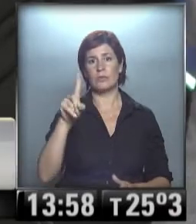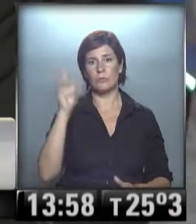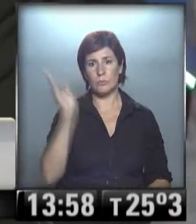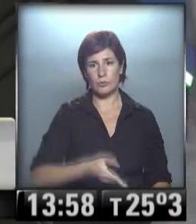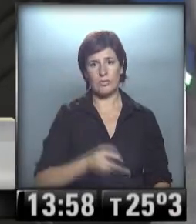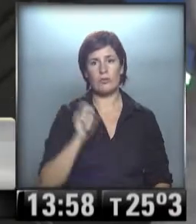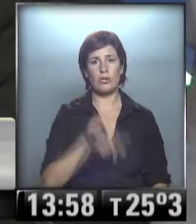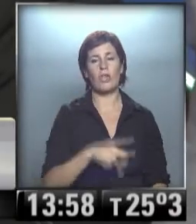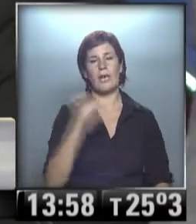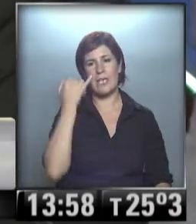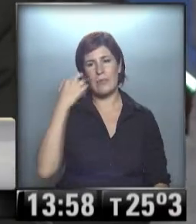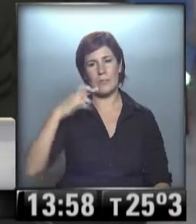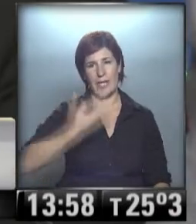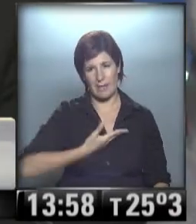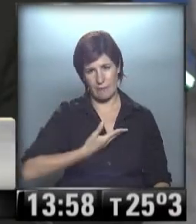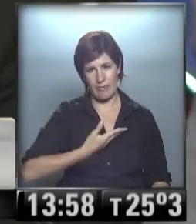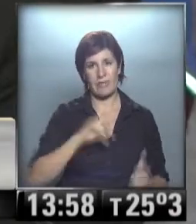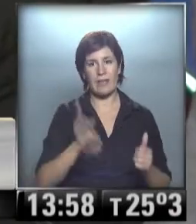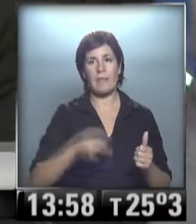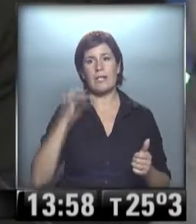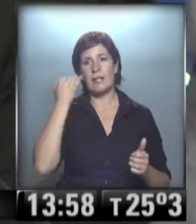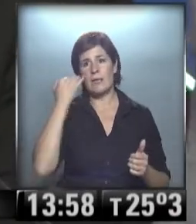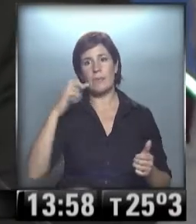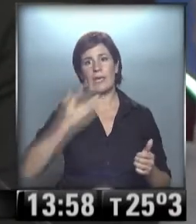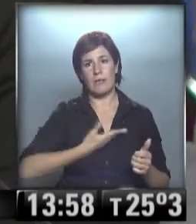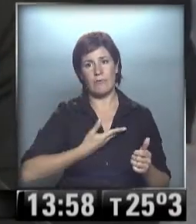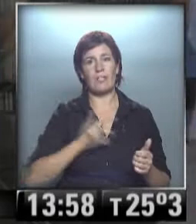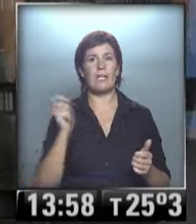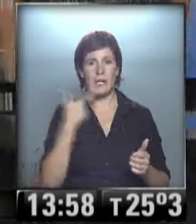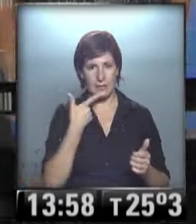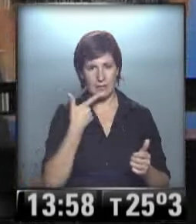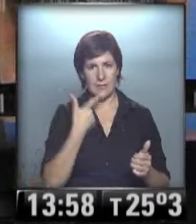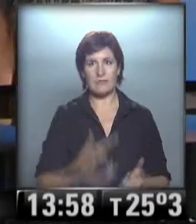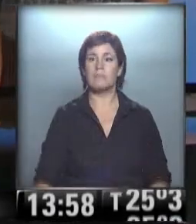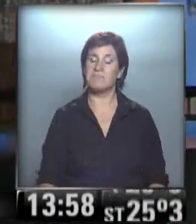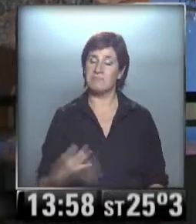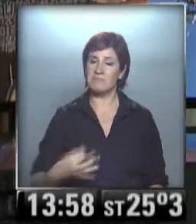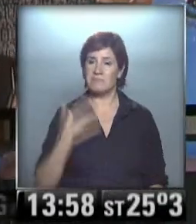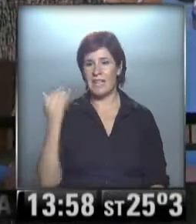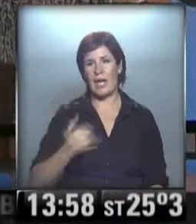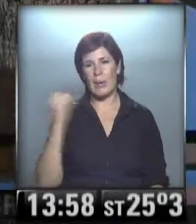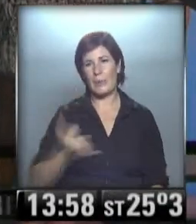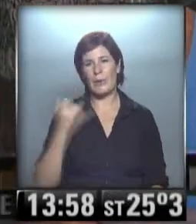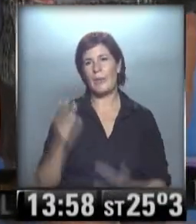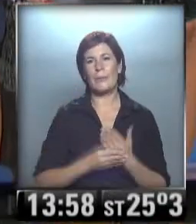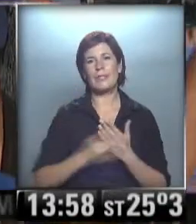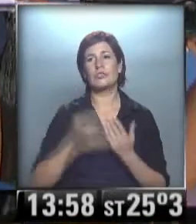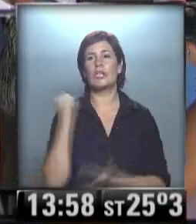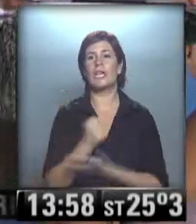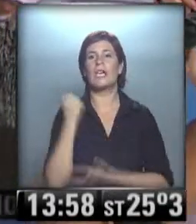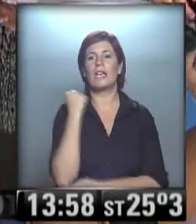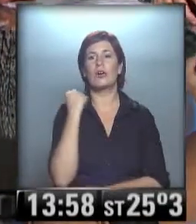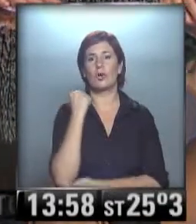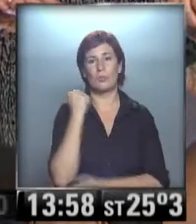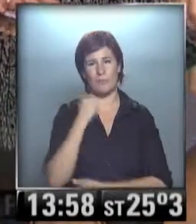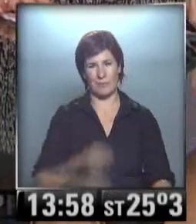YPF e YPF Gas, que ahí se abrió el periodo de los 2 años. Allí está la exposición del ministro de Economía, Axel